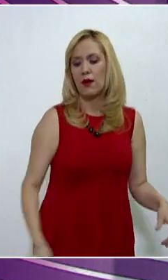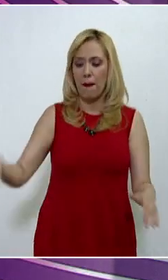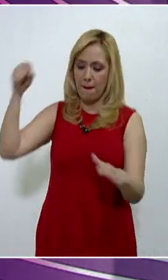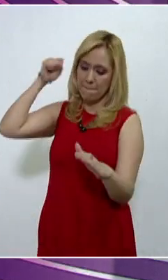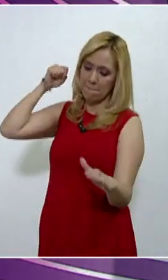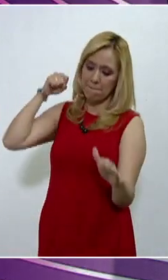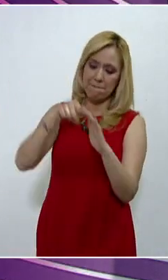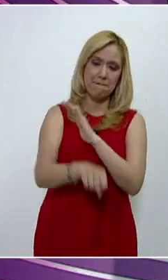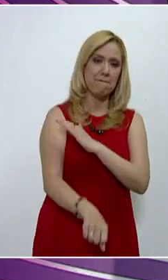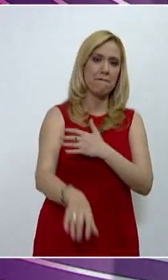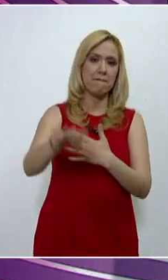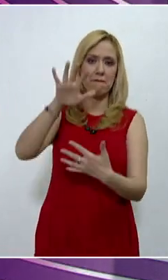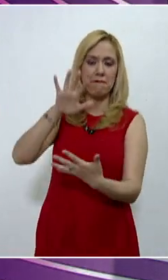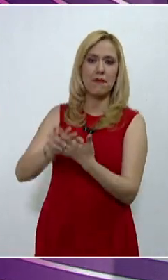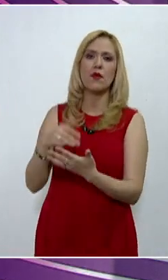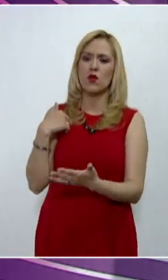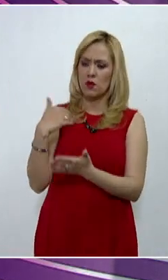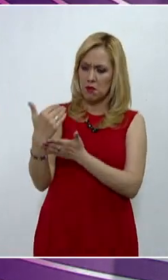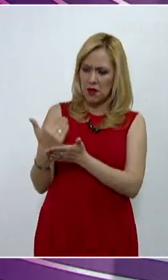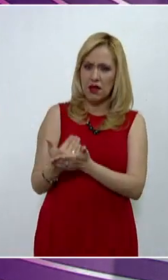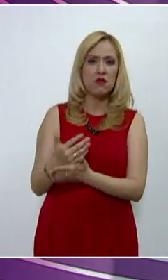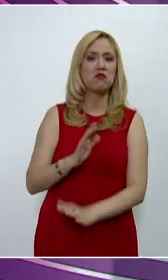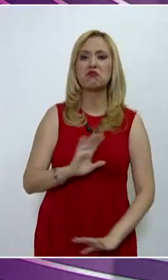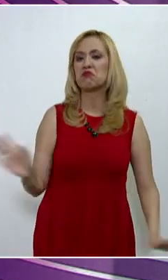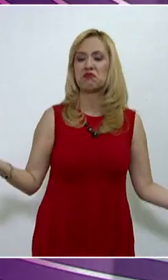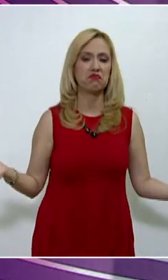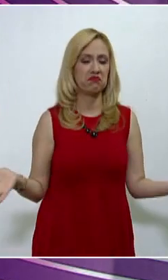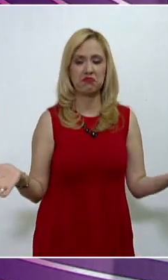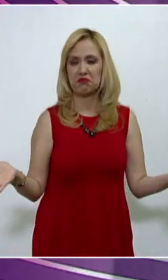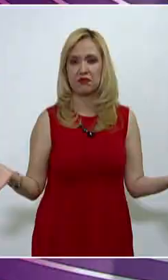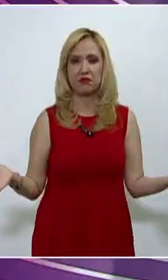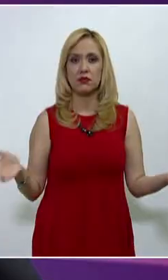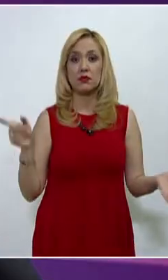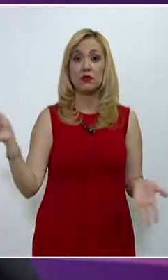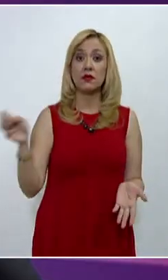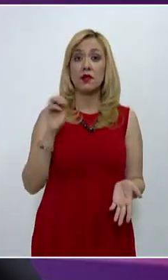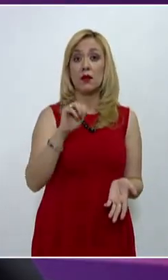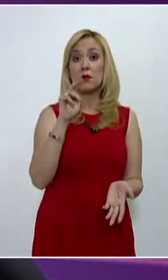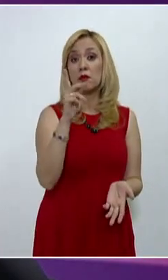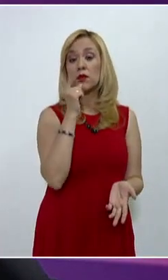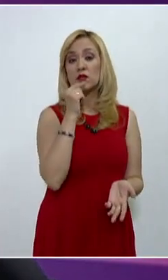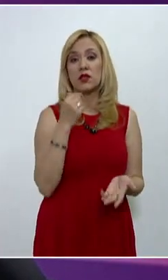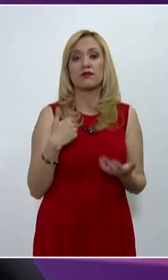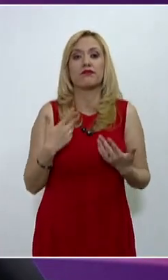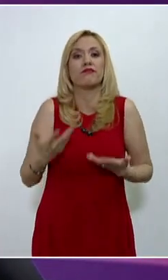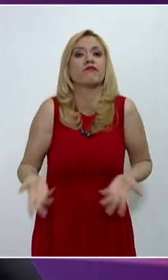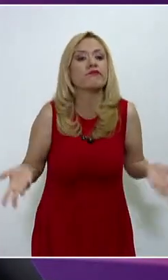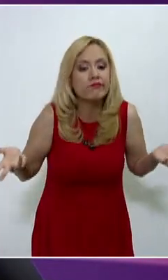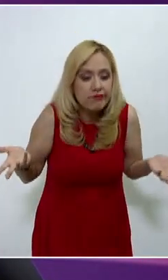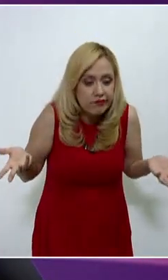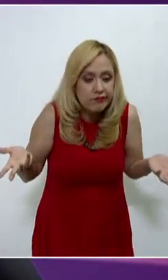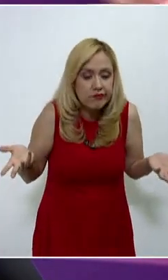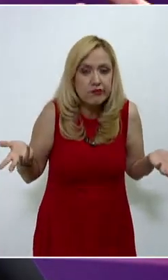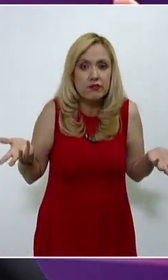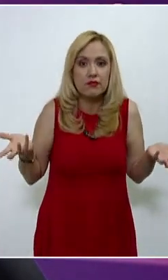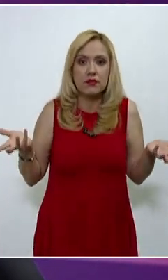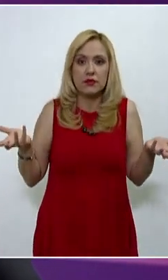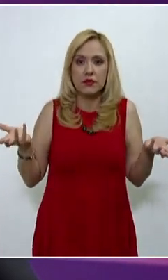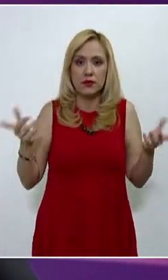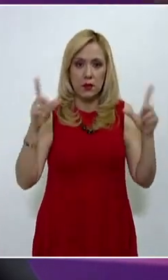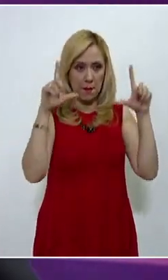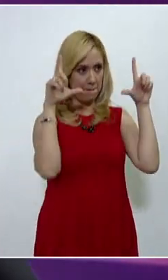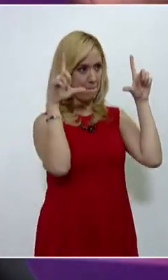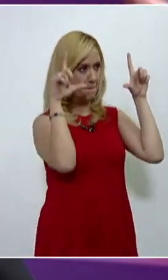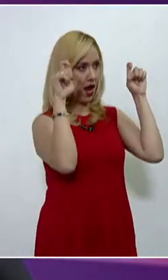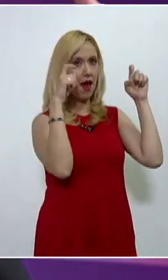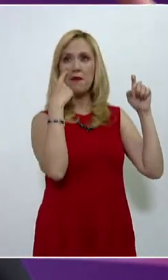te reduzco tu sentencia, tú no puedes hacer nada. Incluso al Ministerio Público también le ata de manos, ¿no? O sea, le ayuda mucho para la primera foto con los